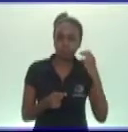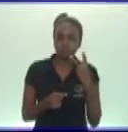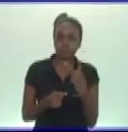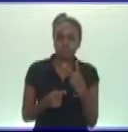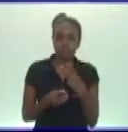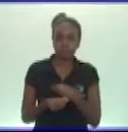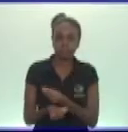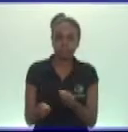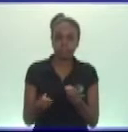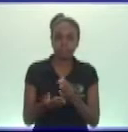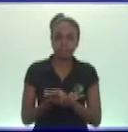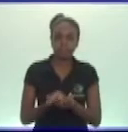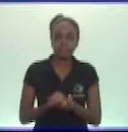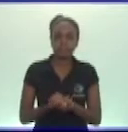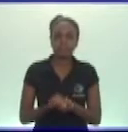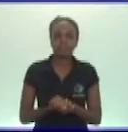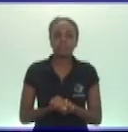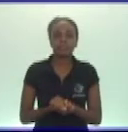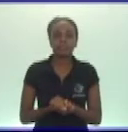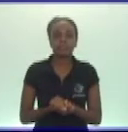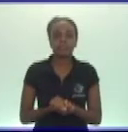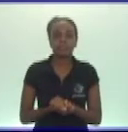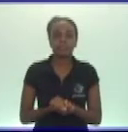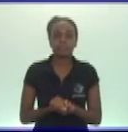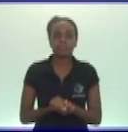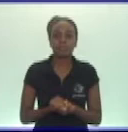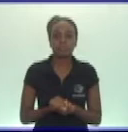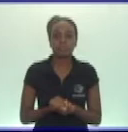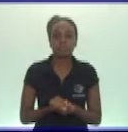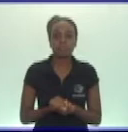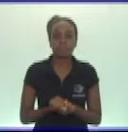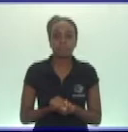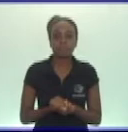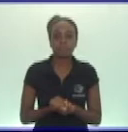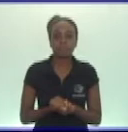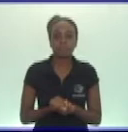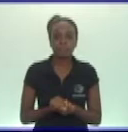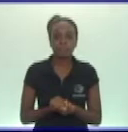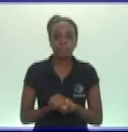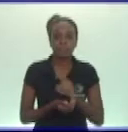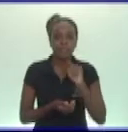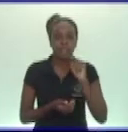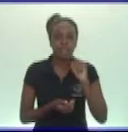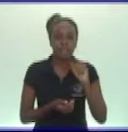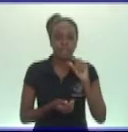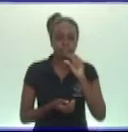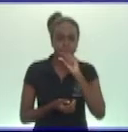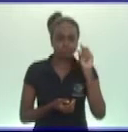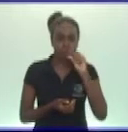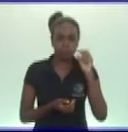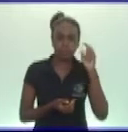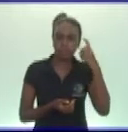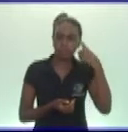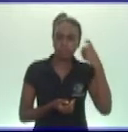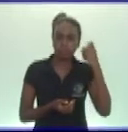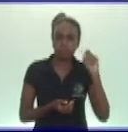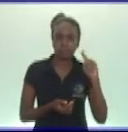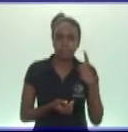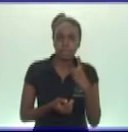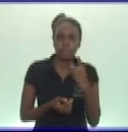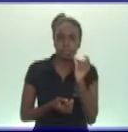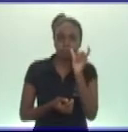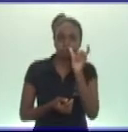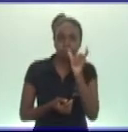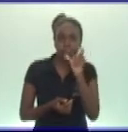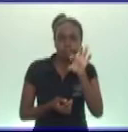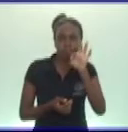Dice, si aportas, vales, si no aportas, sucumbes. Aquí en esta primera idea hay palabras que son claves para